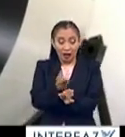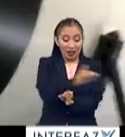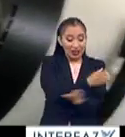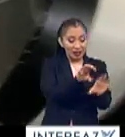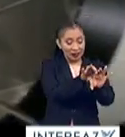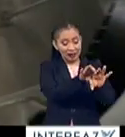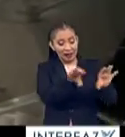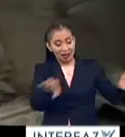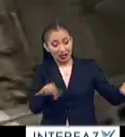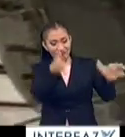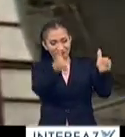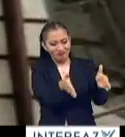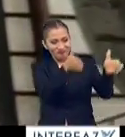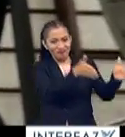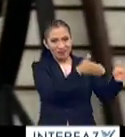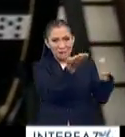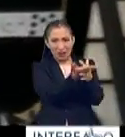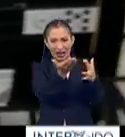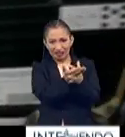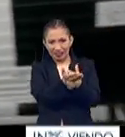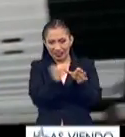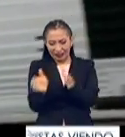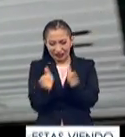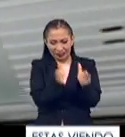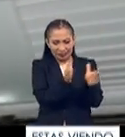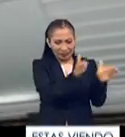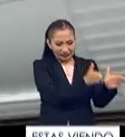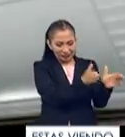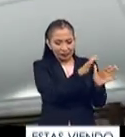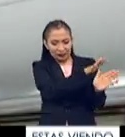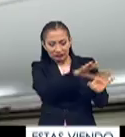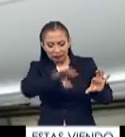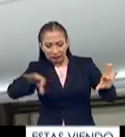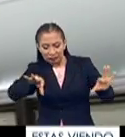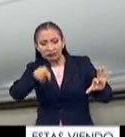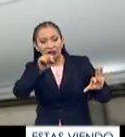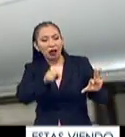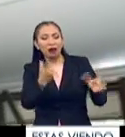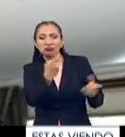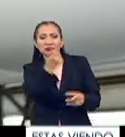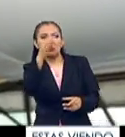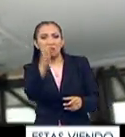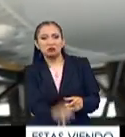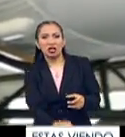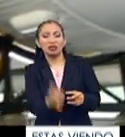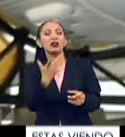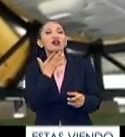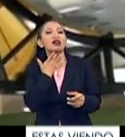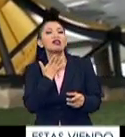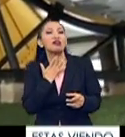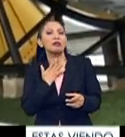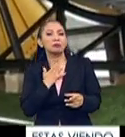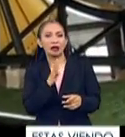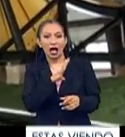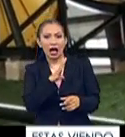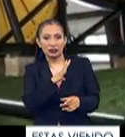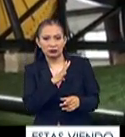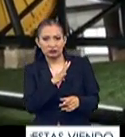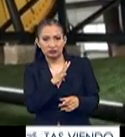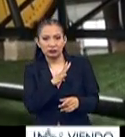estos módulos, de estas secciones, era 100% combustible.